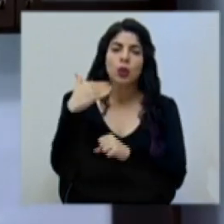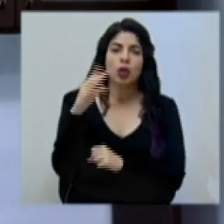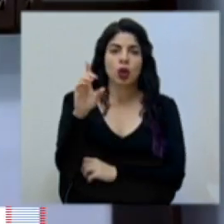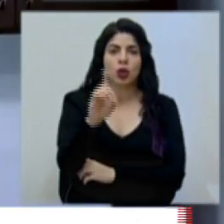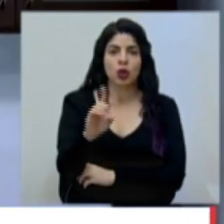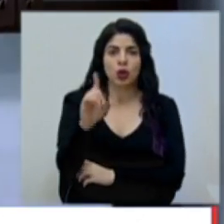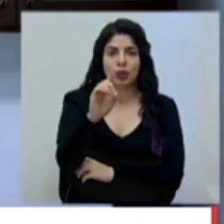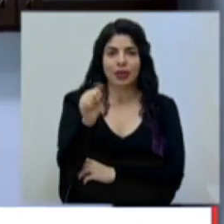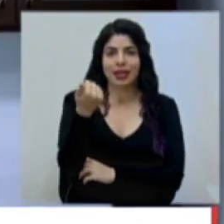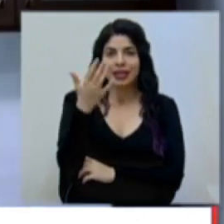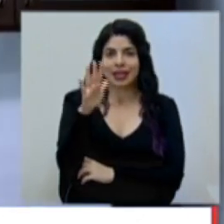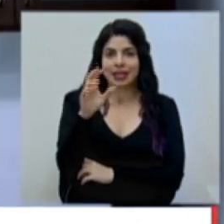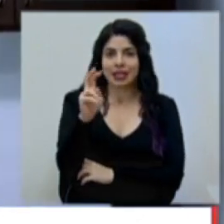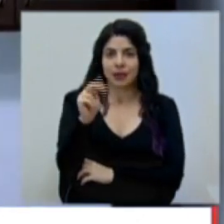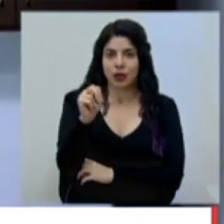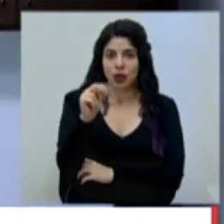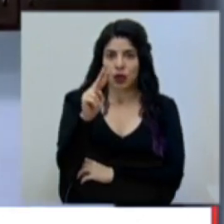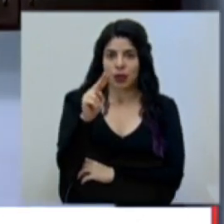domingo 15 de noviembre,